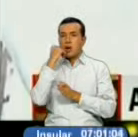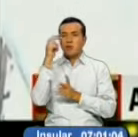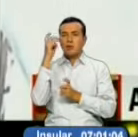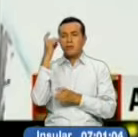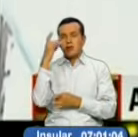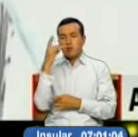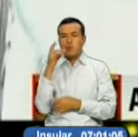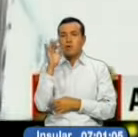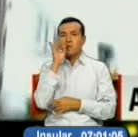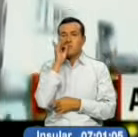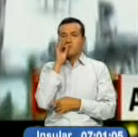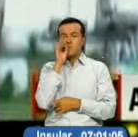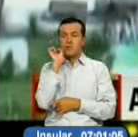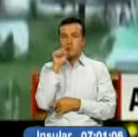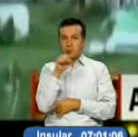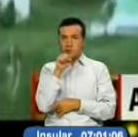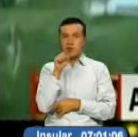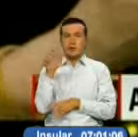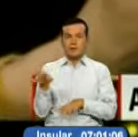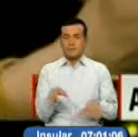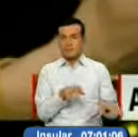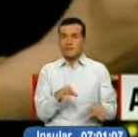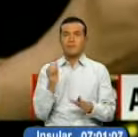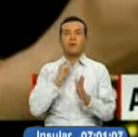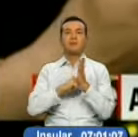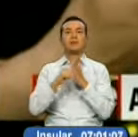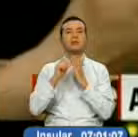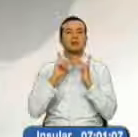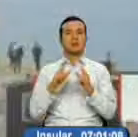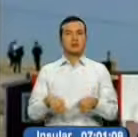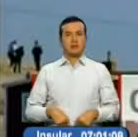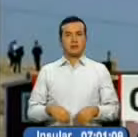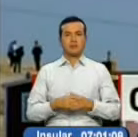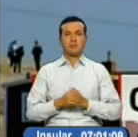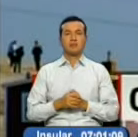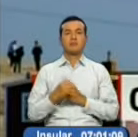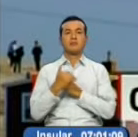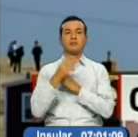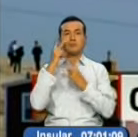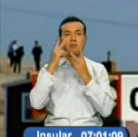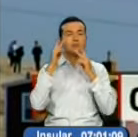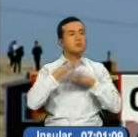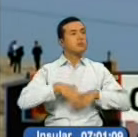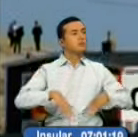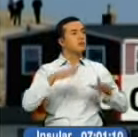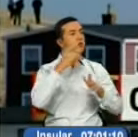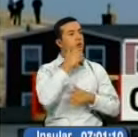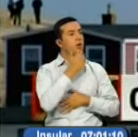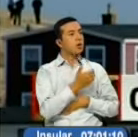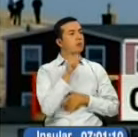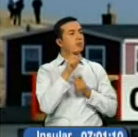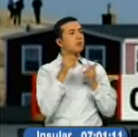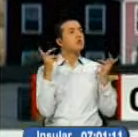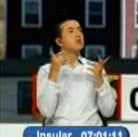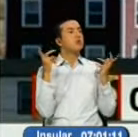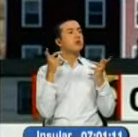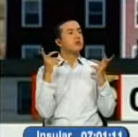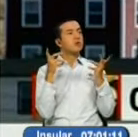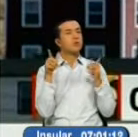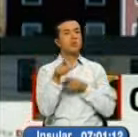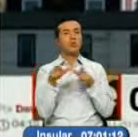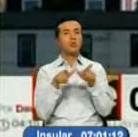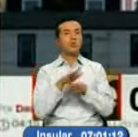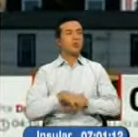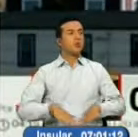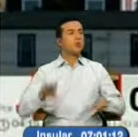dolor con la planta de marihuana y coordinados por el Ministerio de Salud. Un paisaje inusual ha sorprendido a los habitantes de Ferryland, una pequeña